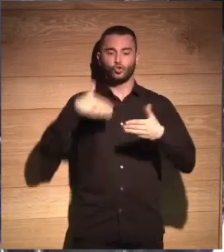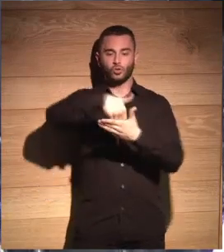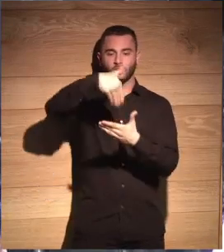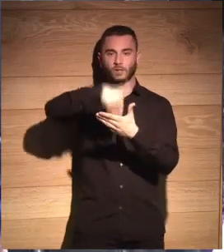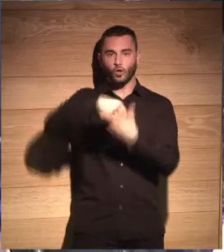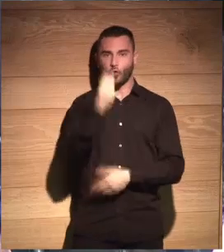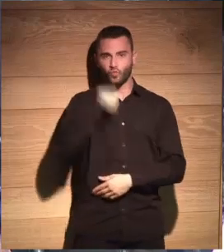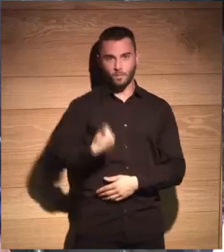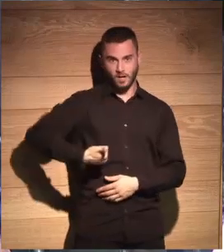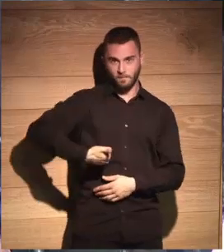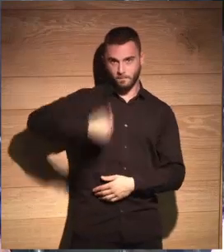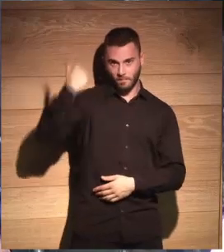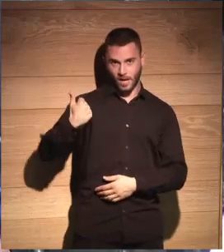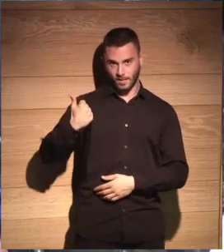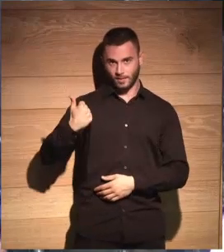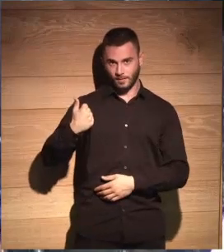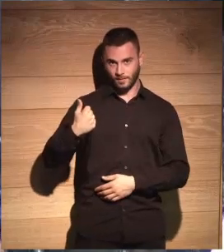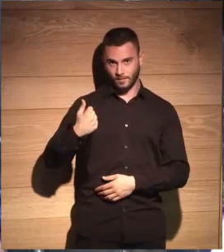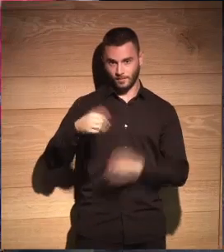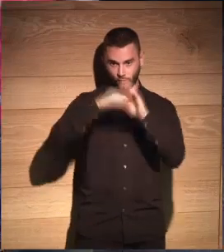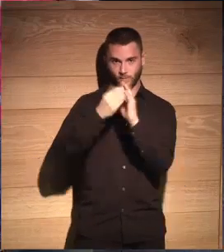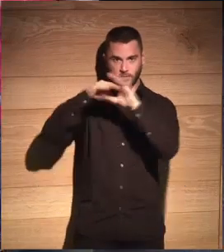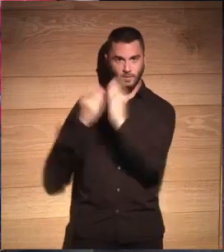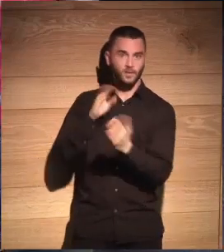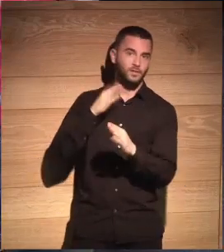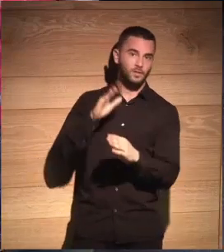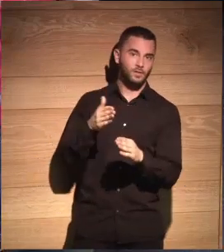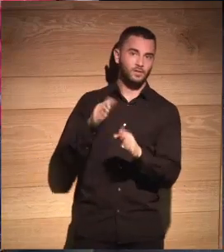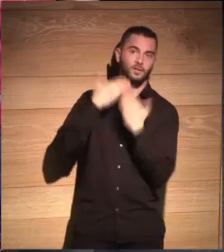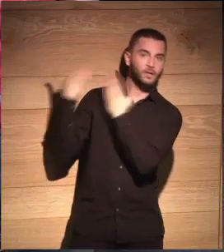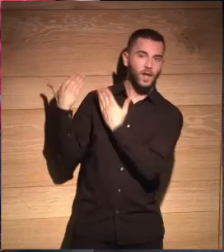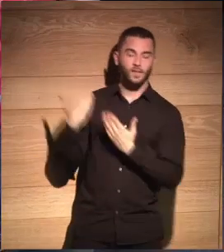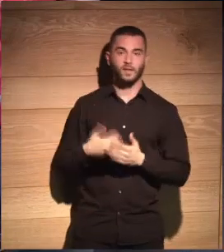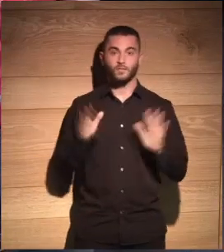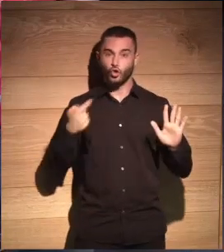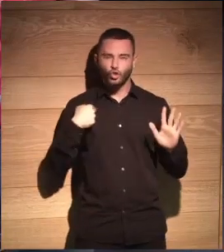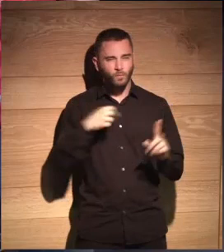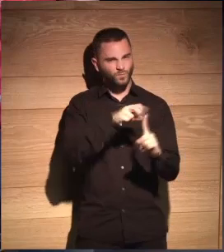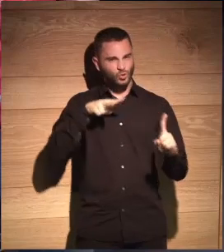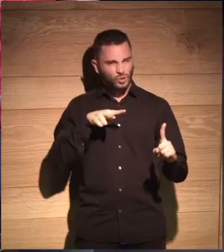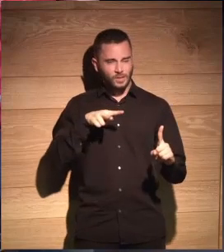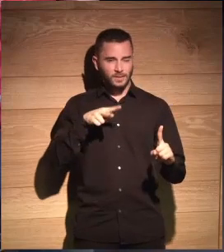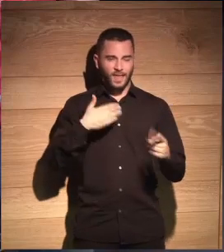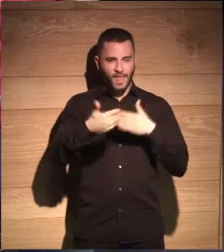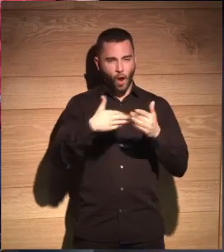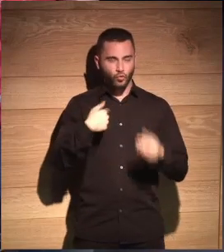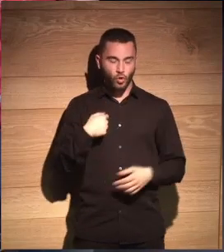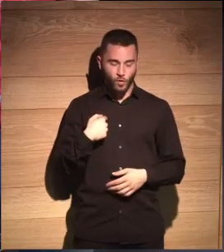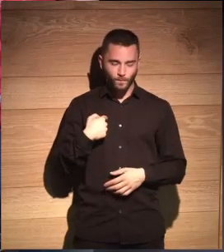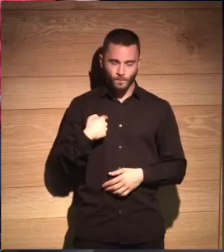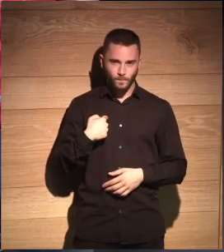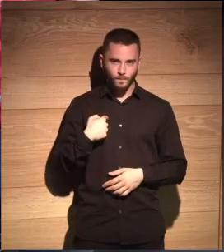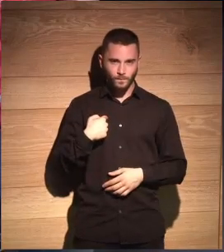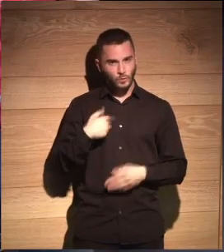contenido de esos universos. Pero claro, yo lo veo más desde el punto de vista de autor, y ahí